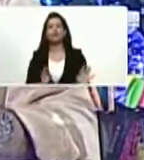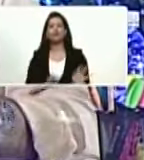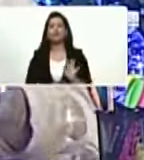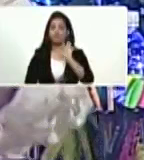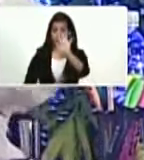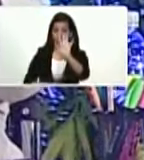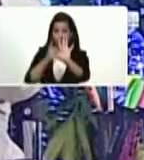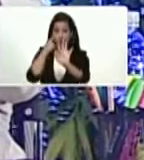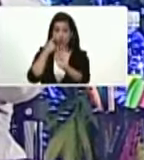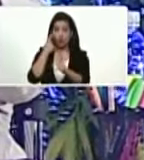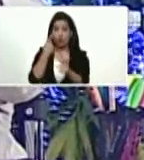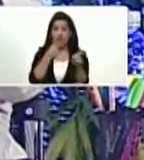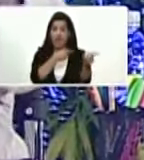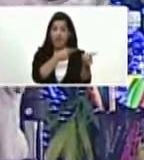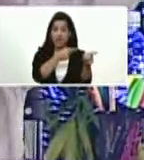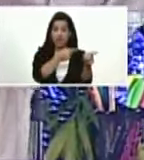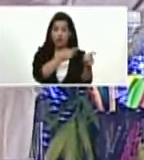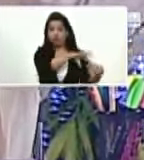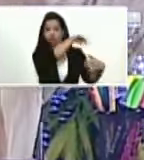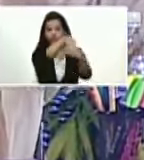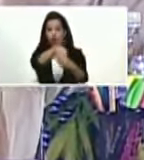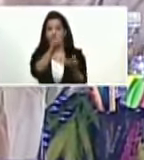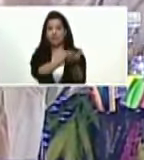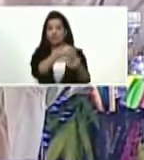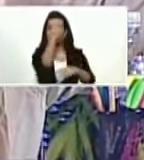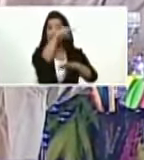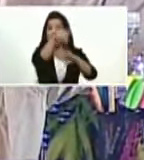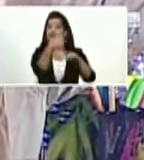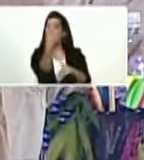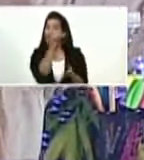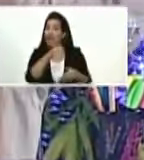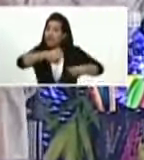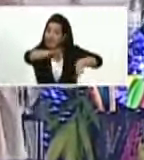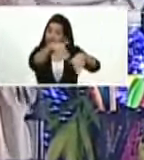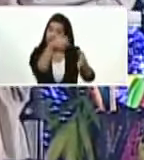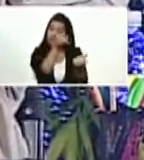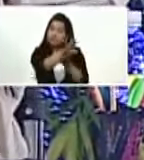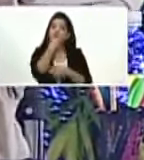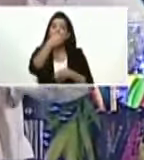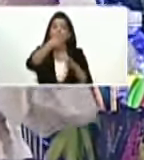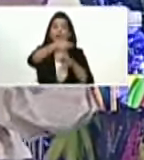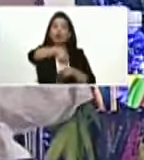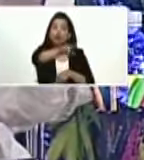Ahora, ya volvieron. Ahora tienen que irse. Pronto se irán, será la canción. Pronto se